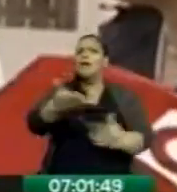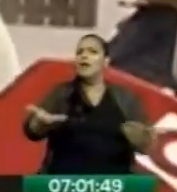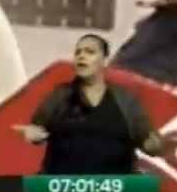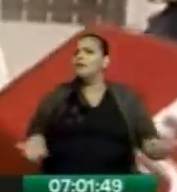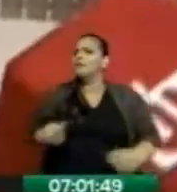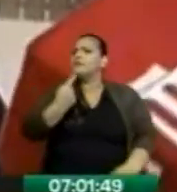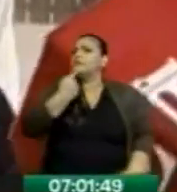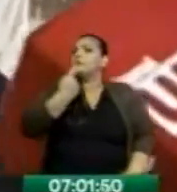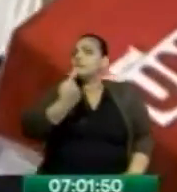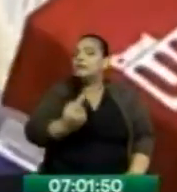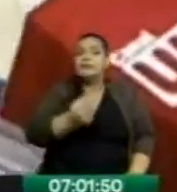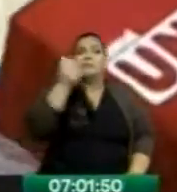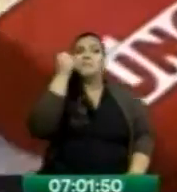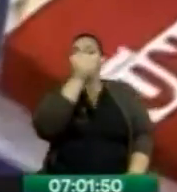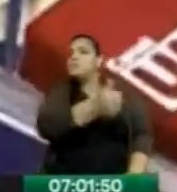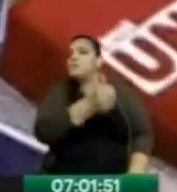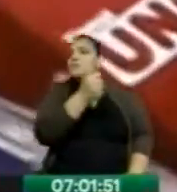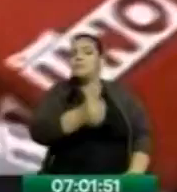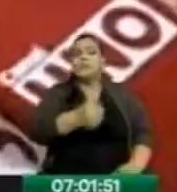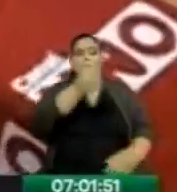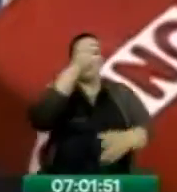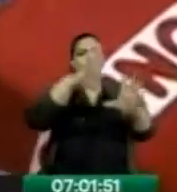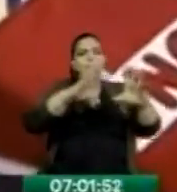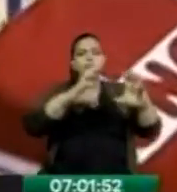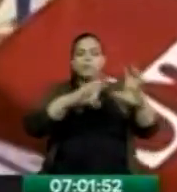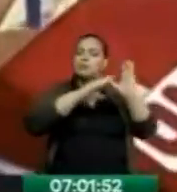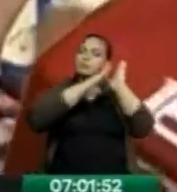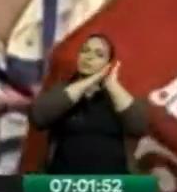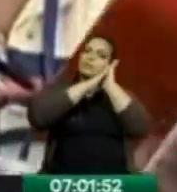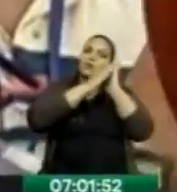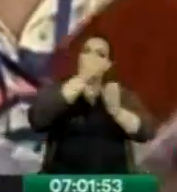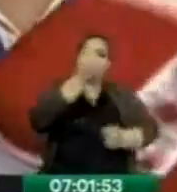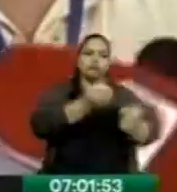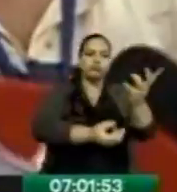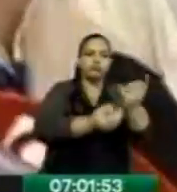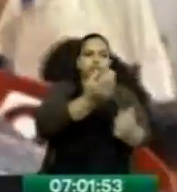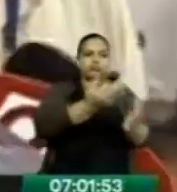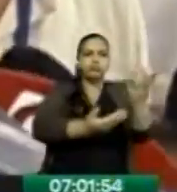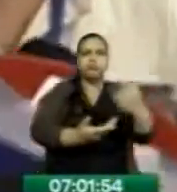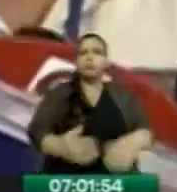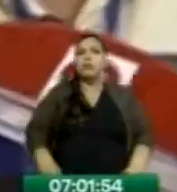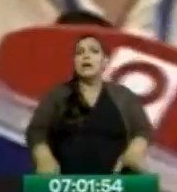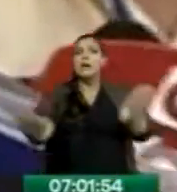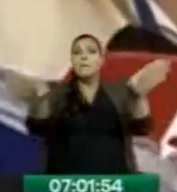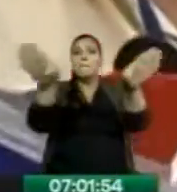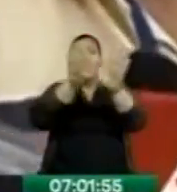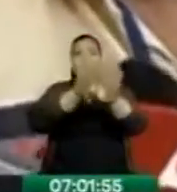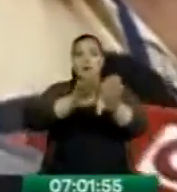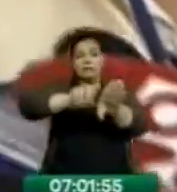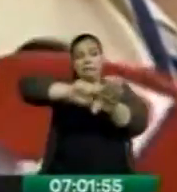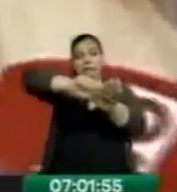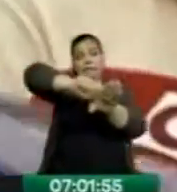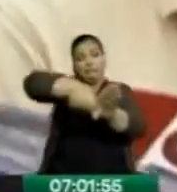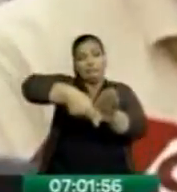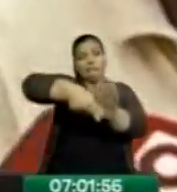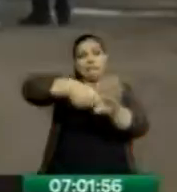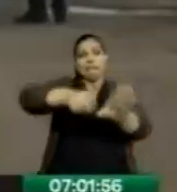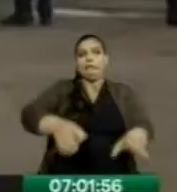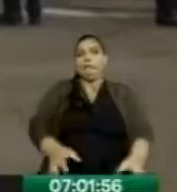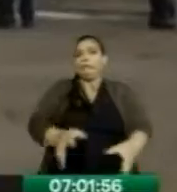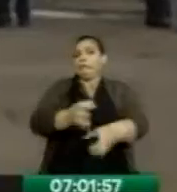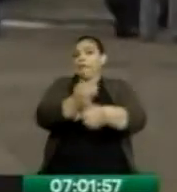incendiado, dice. Y que los tenían con candado y esos chicos no podían salir. No, estaban con candado todos ellos, no podían